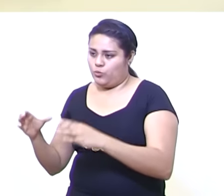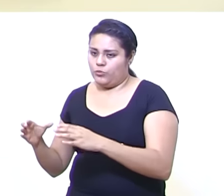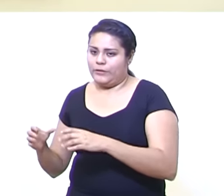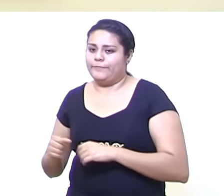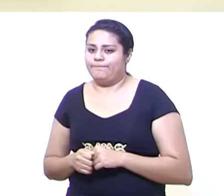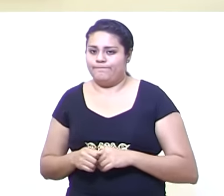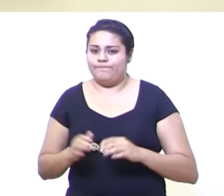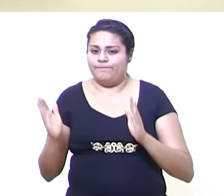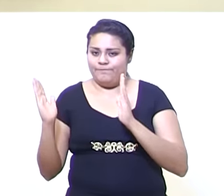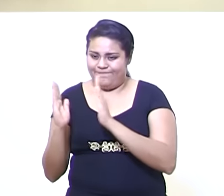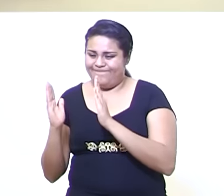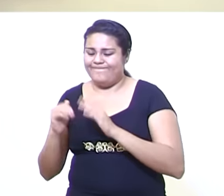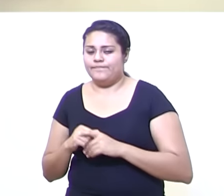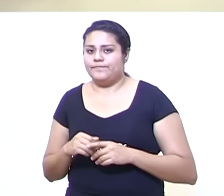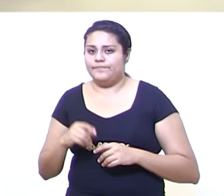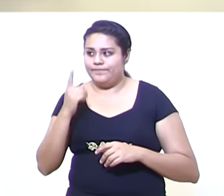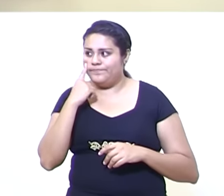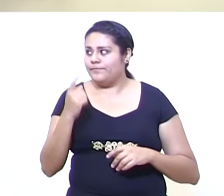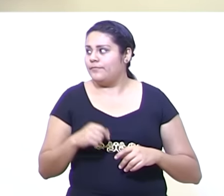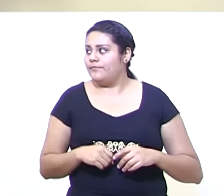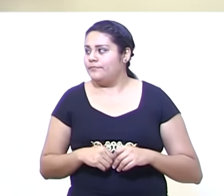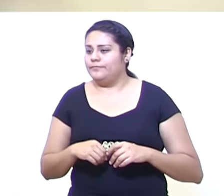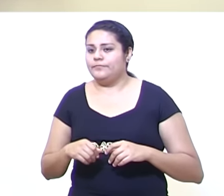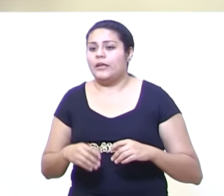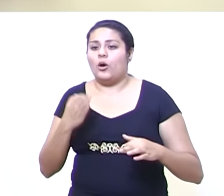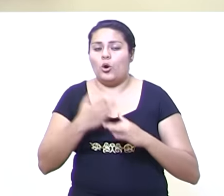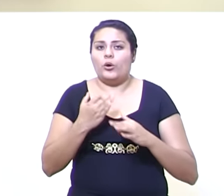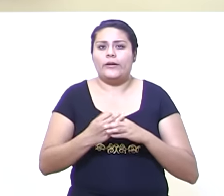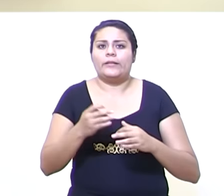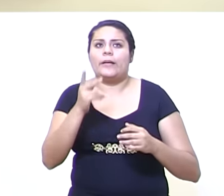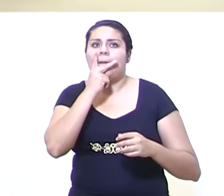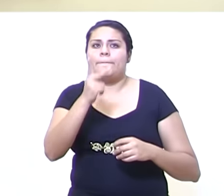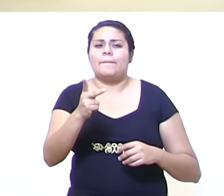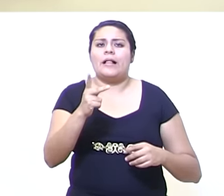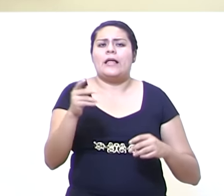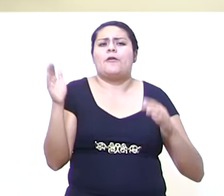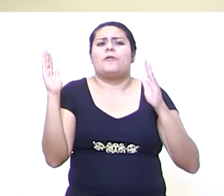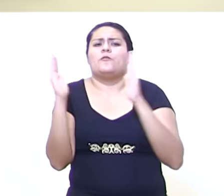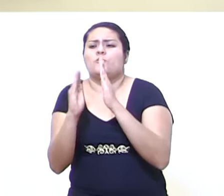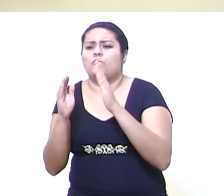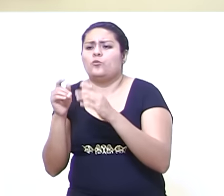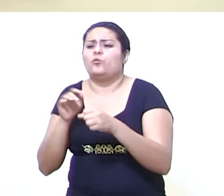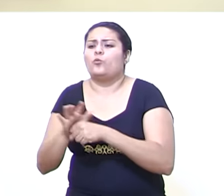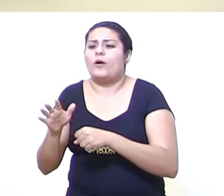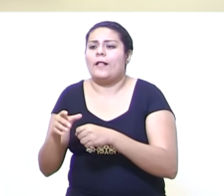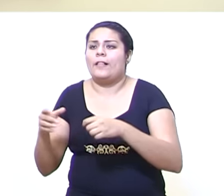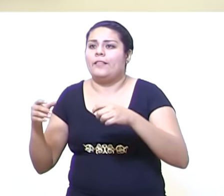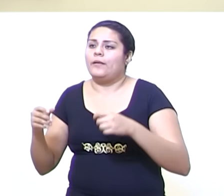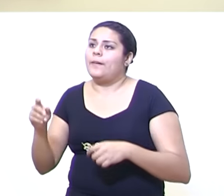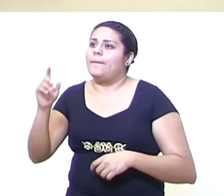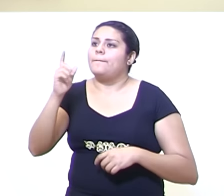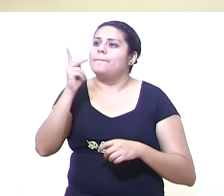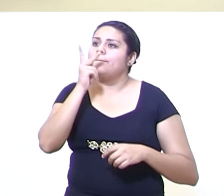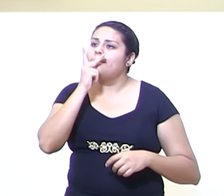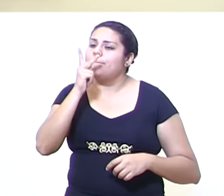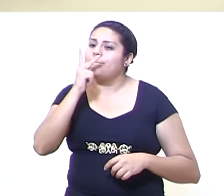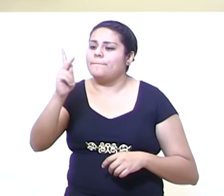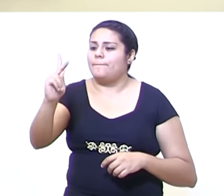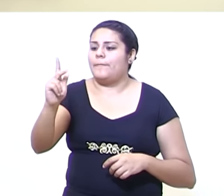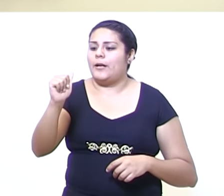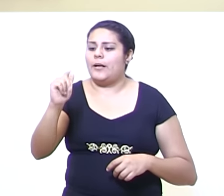2 cortas, que son papá y libro. Y